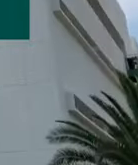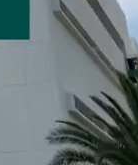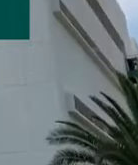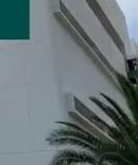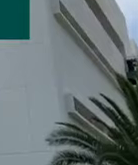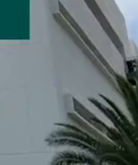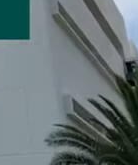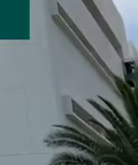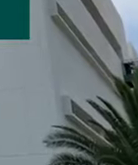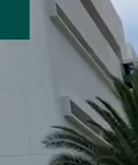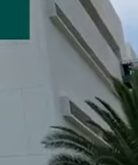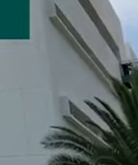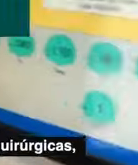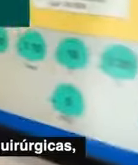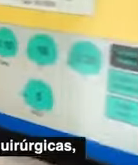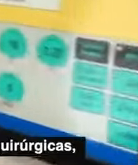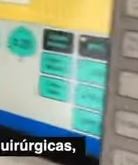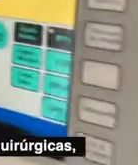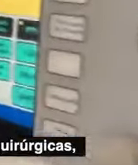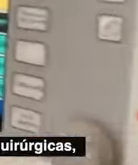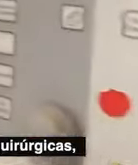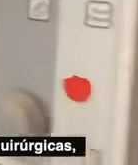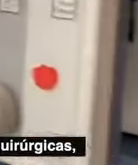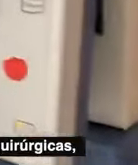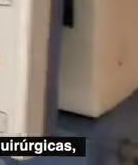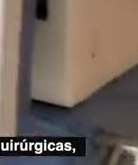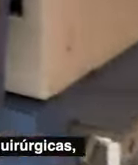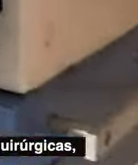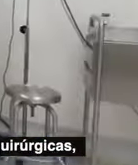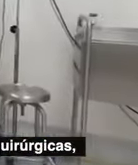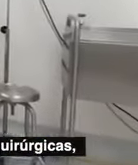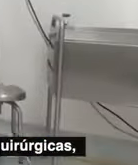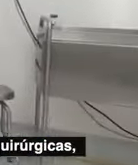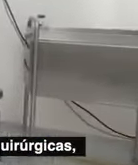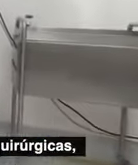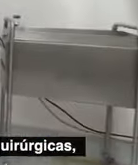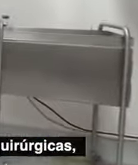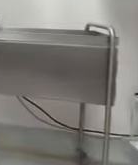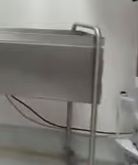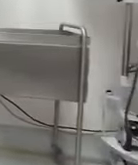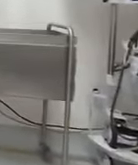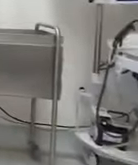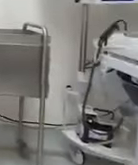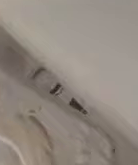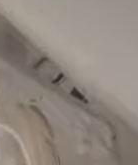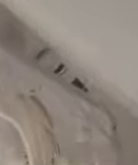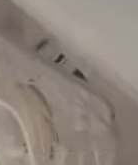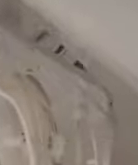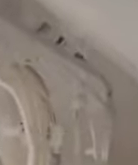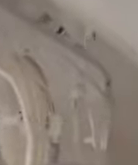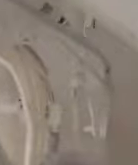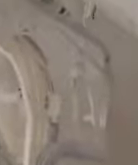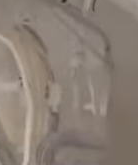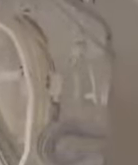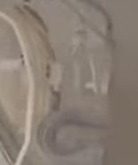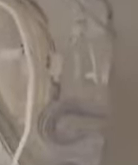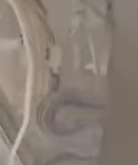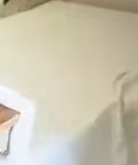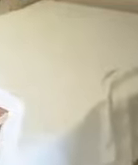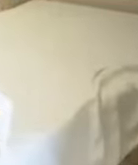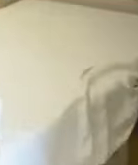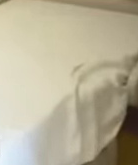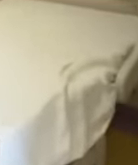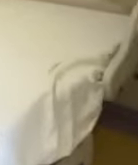pesos en equipamiento médico con la compra de monitores de signos vitales, mesas quirúrgicas, cunas de calor radiante, camas